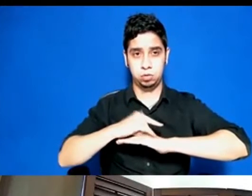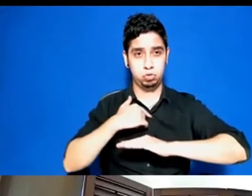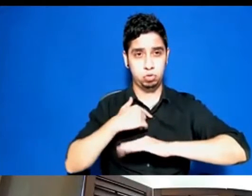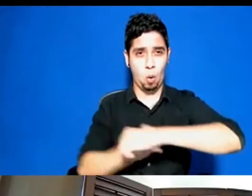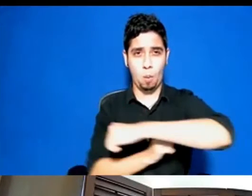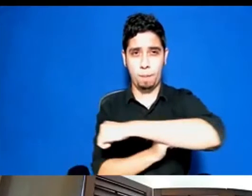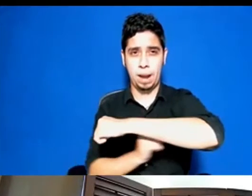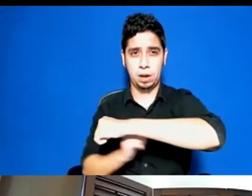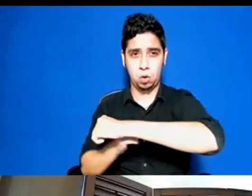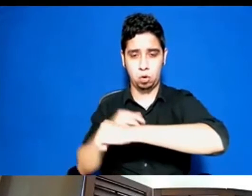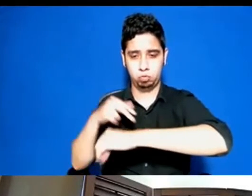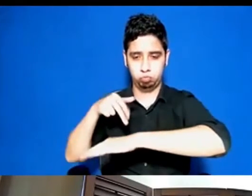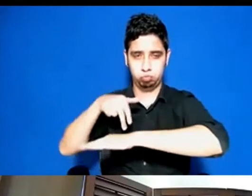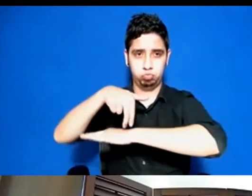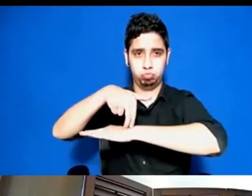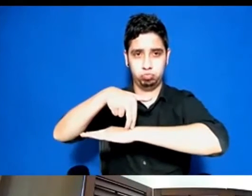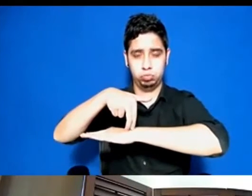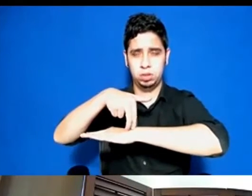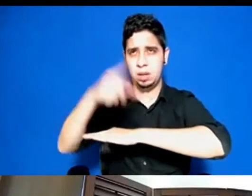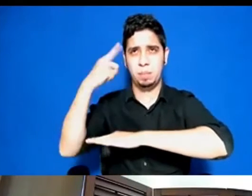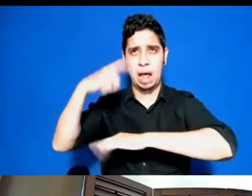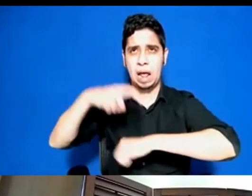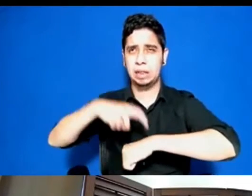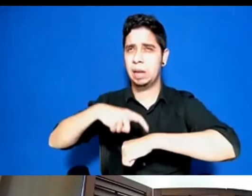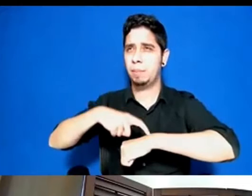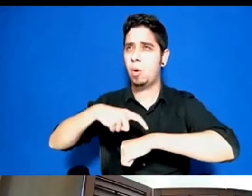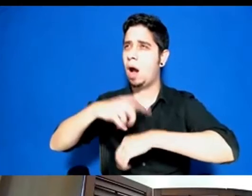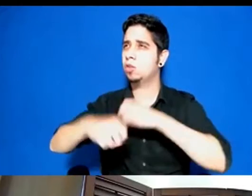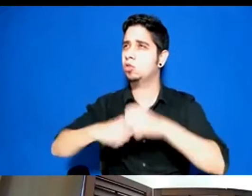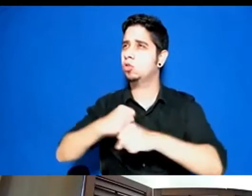casa, entonces, para allá para el